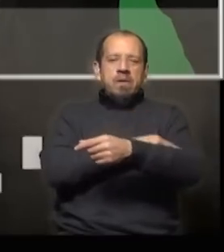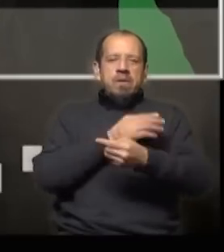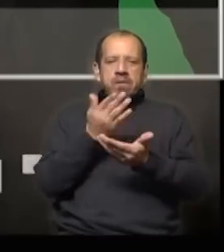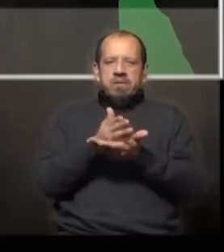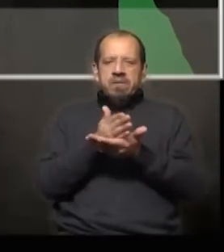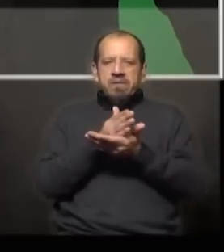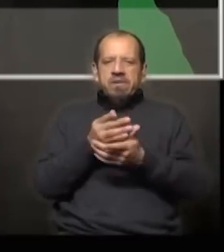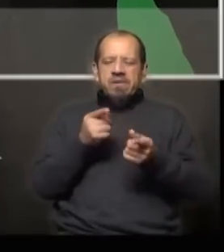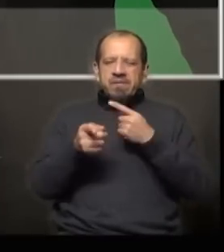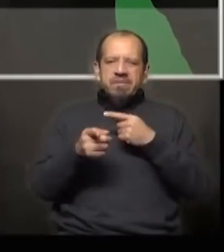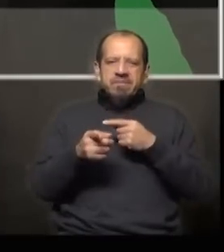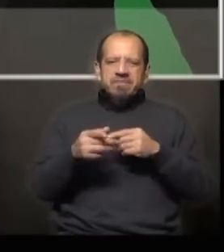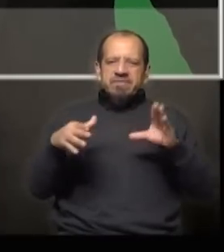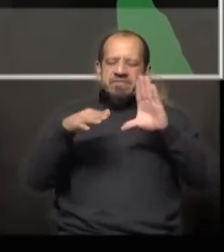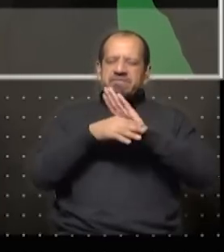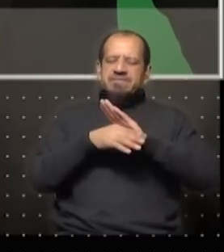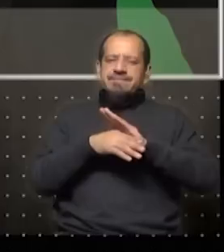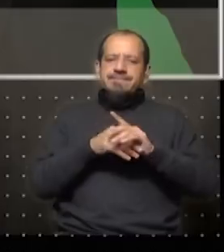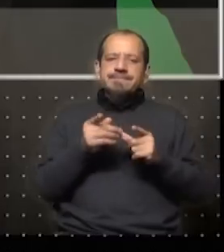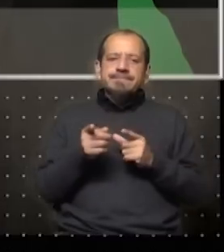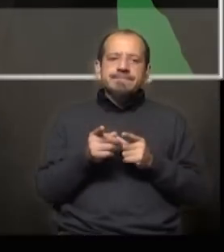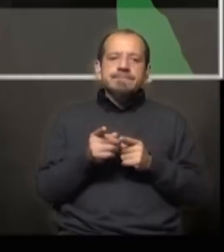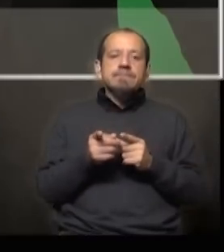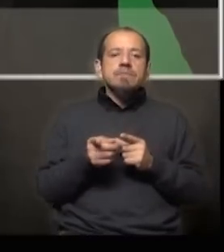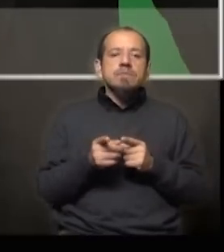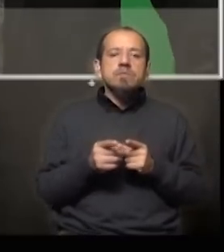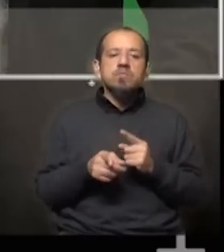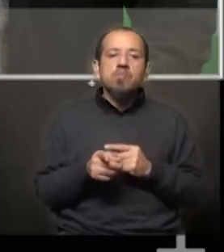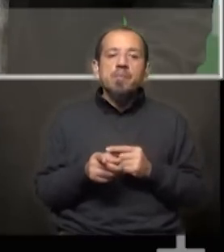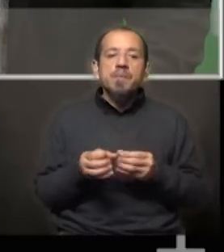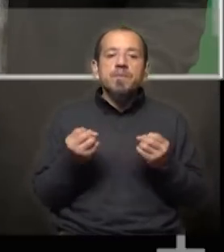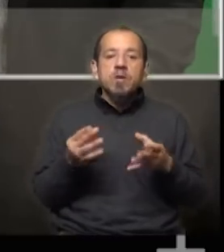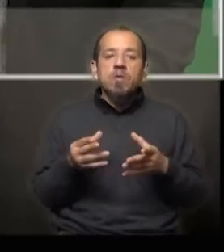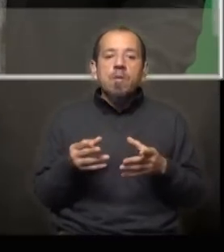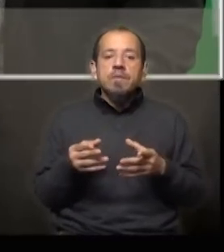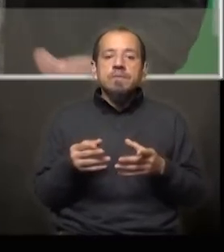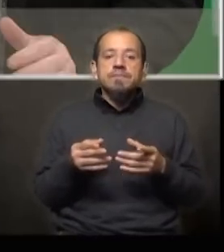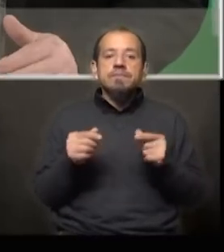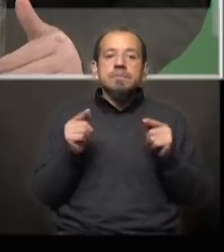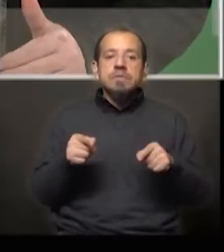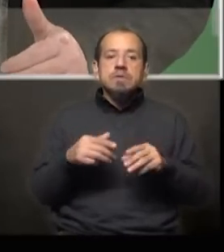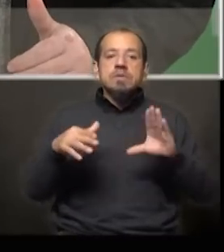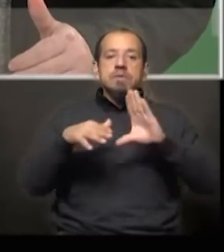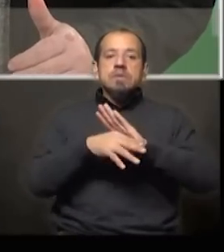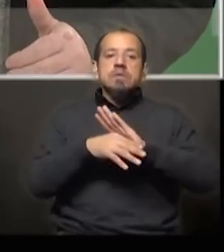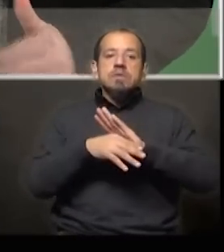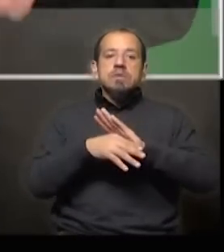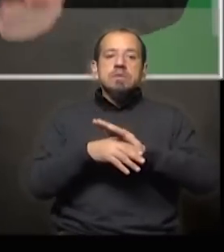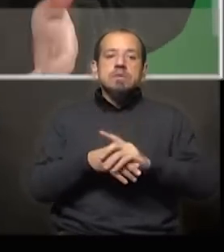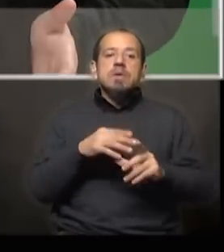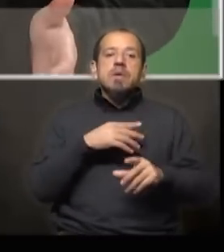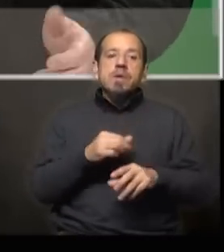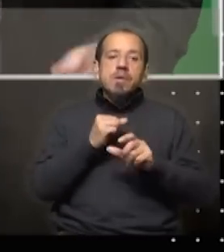esa coincidencia es muy fuerte es muy fuerte porque de alguna manera a partir de esa coincidencia se